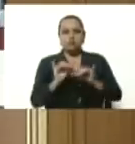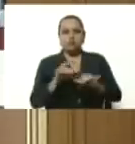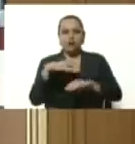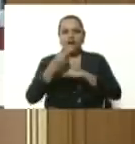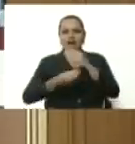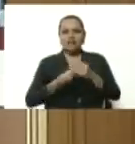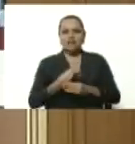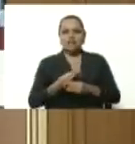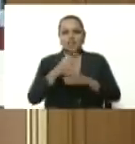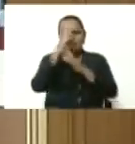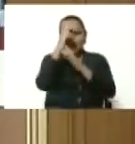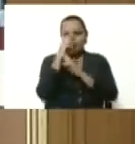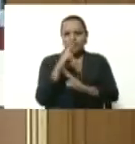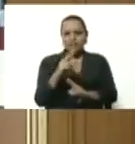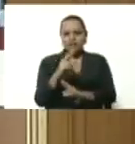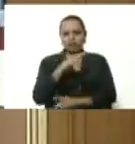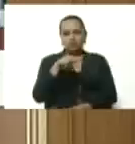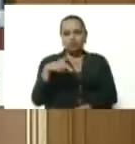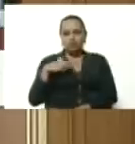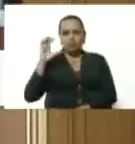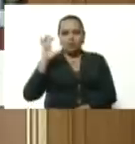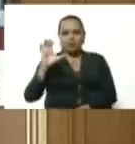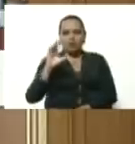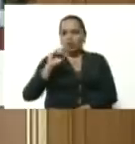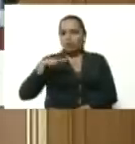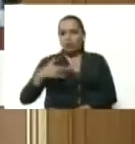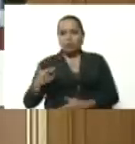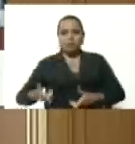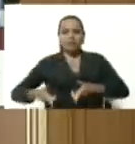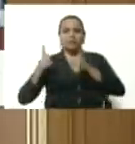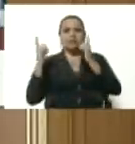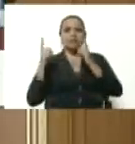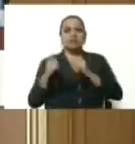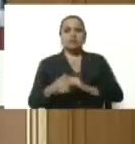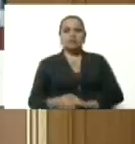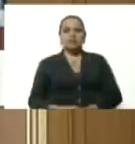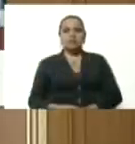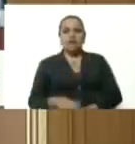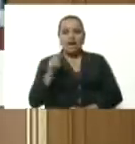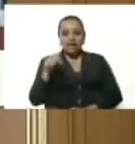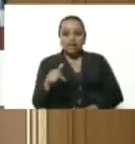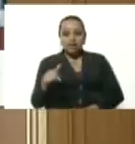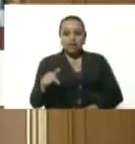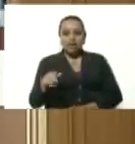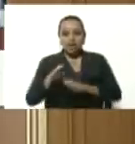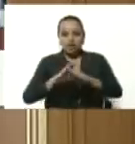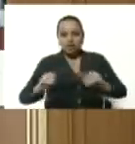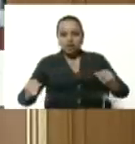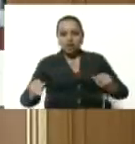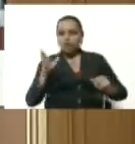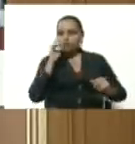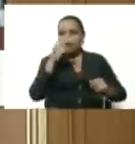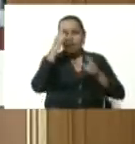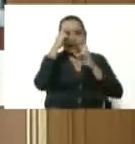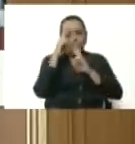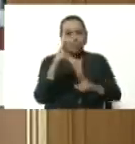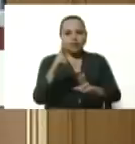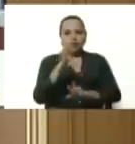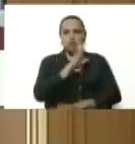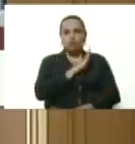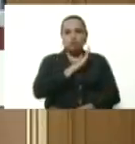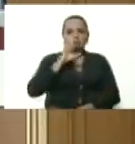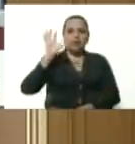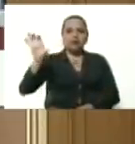hacernos respetar como país. Y no podemos permitir aquí en este suelo que ni respete los intereses de esta